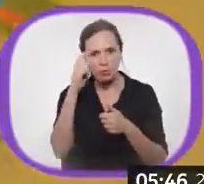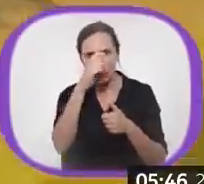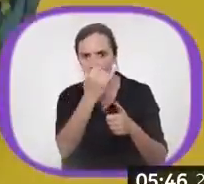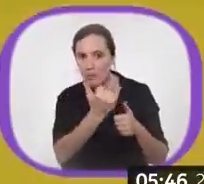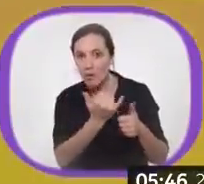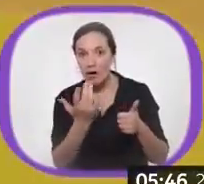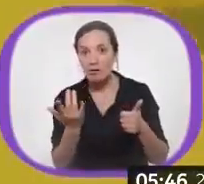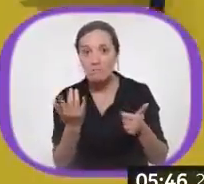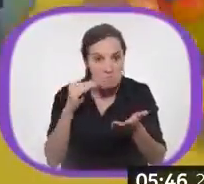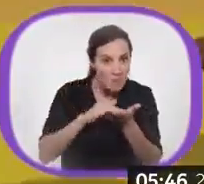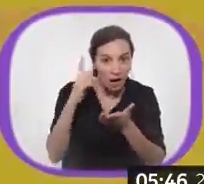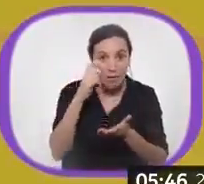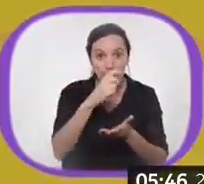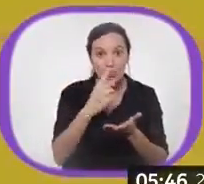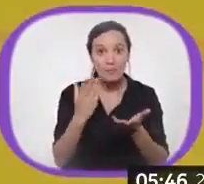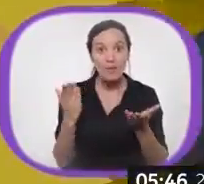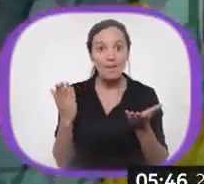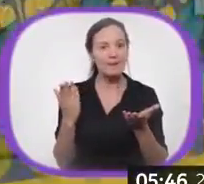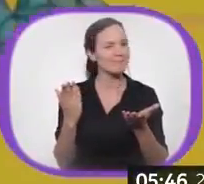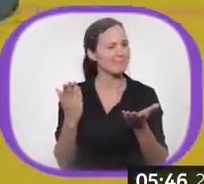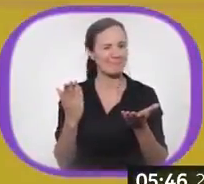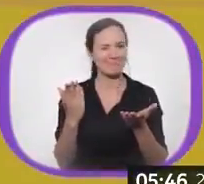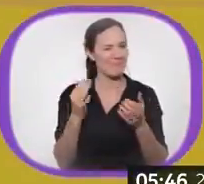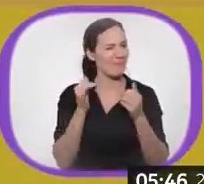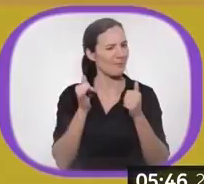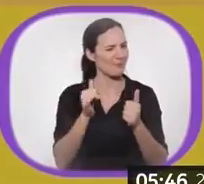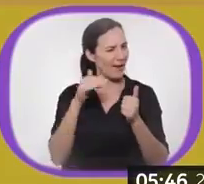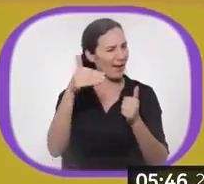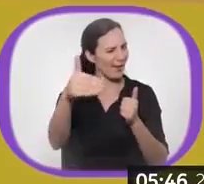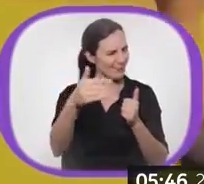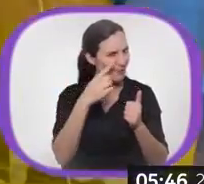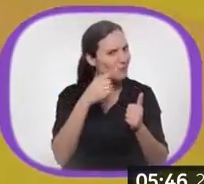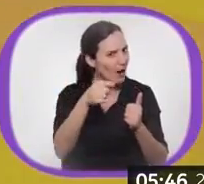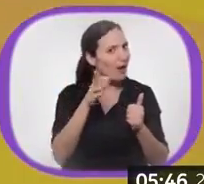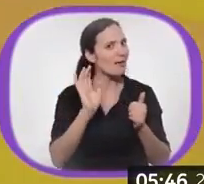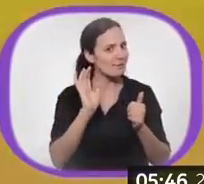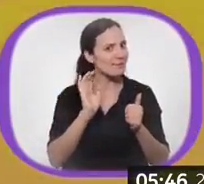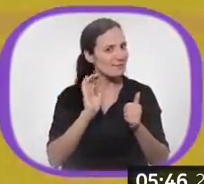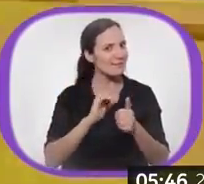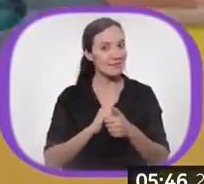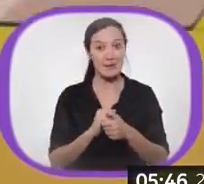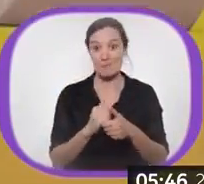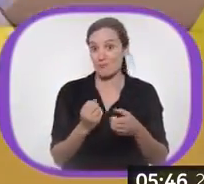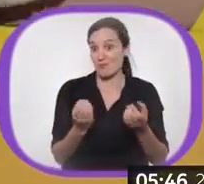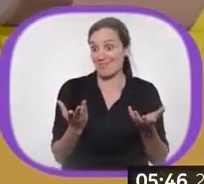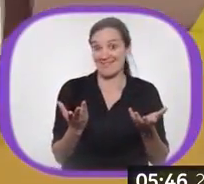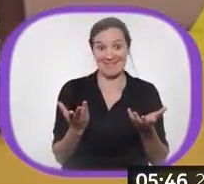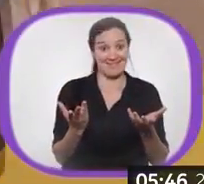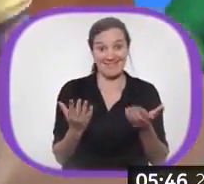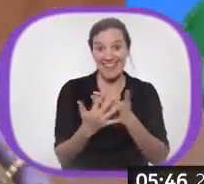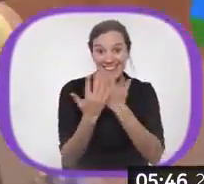Hay problemas, más problemas, pero todo va a estar bien, verás. Pues